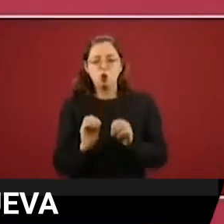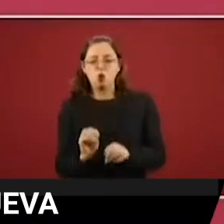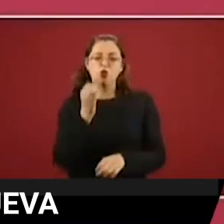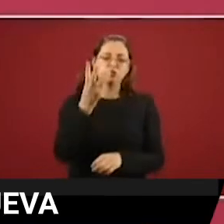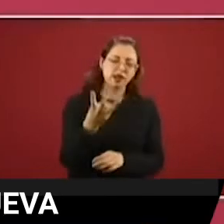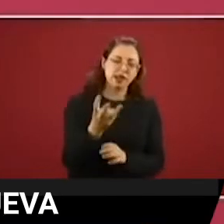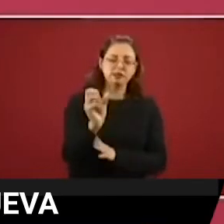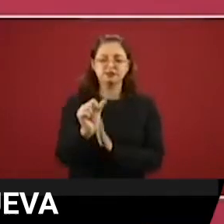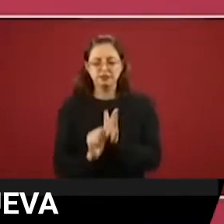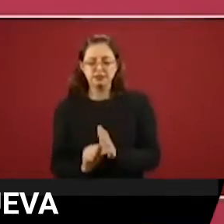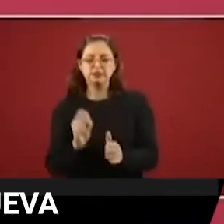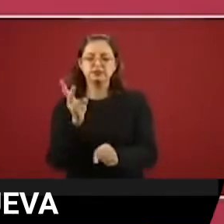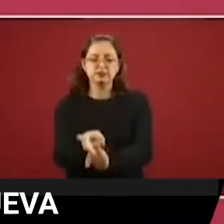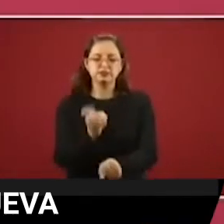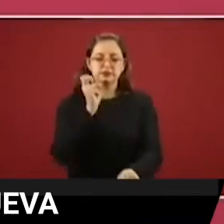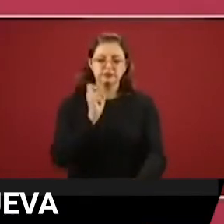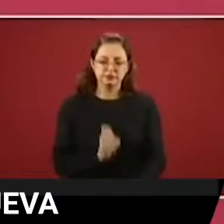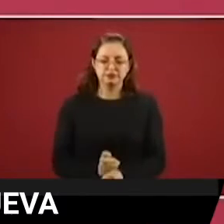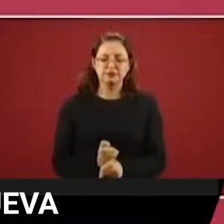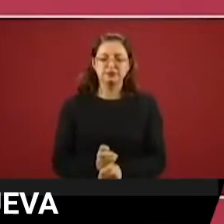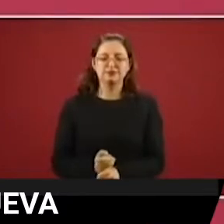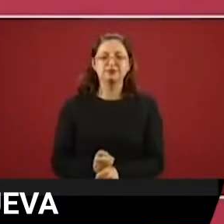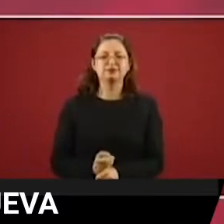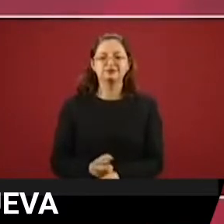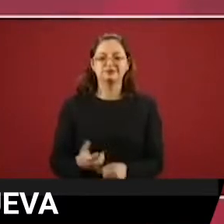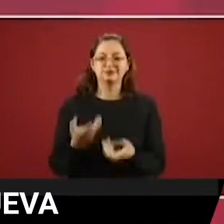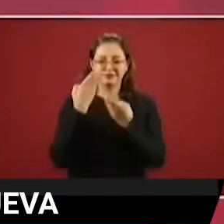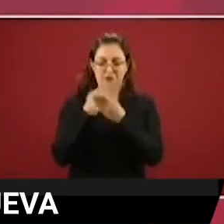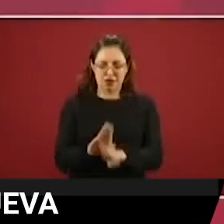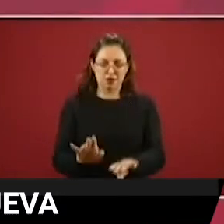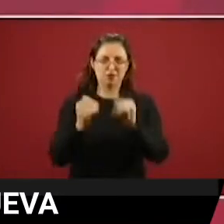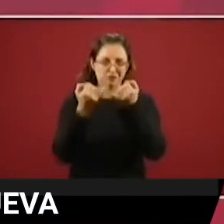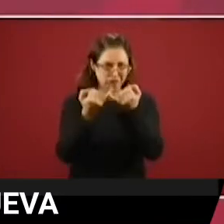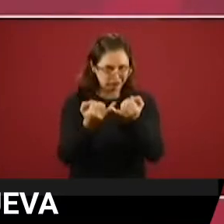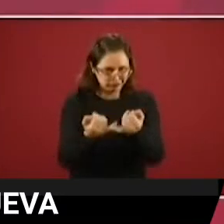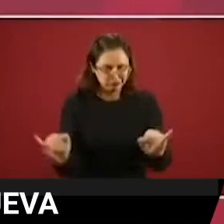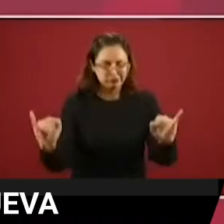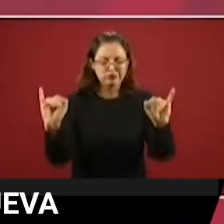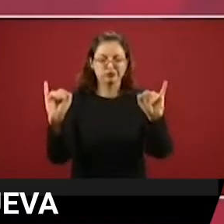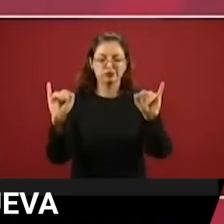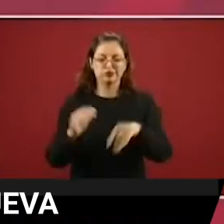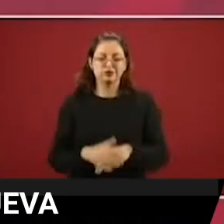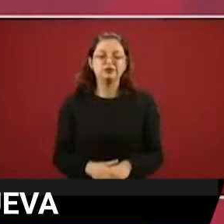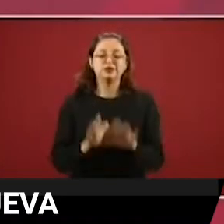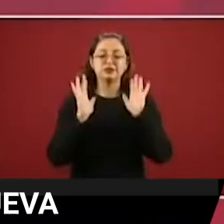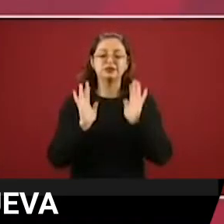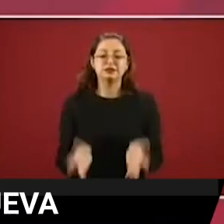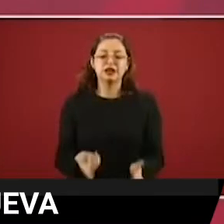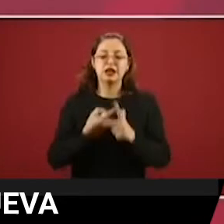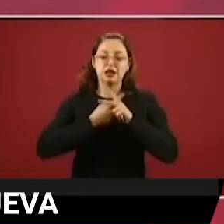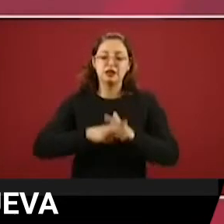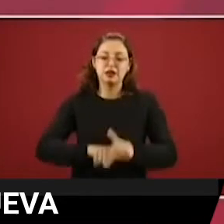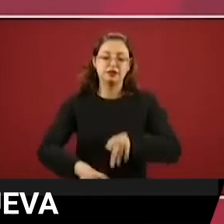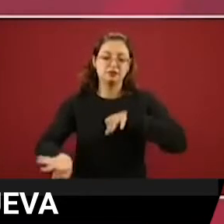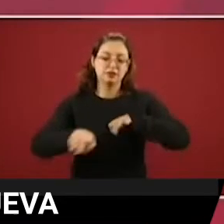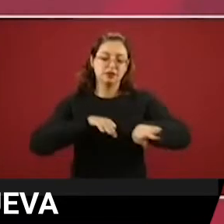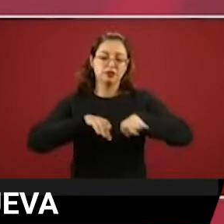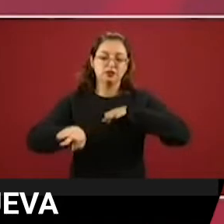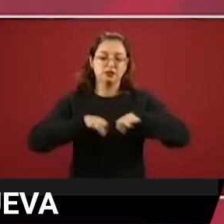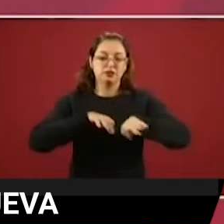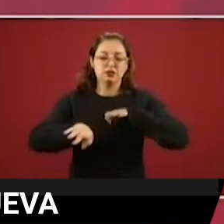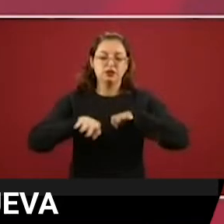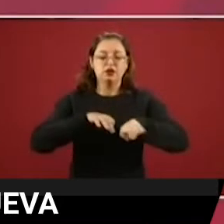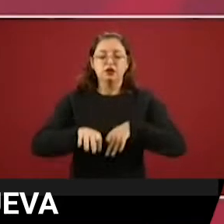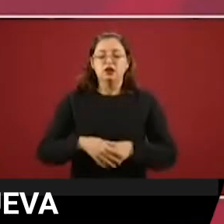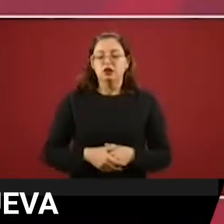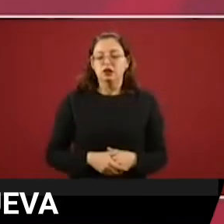banco del bienestar se solventará con ahorros de la secretaría de hacienda y crédito público mismos que ya se transfirieron a la secretaría de defensa nacional